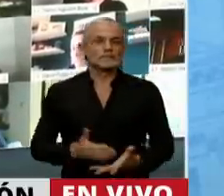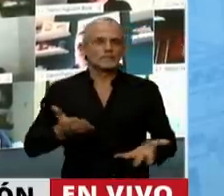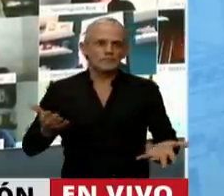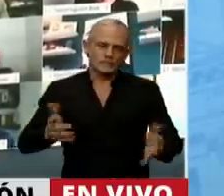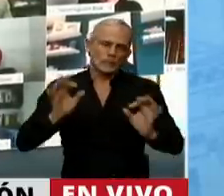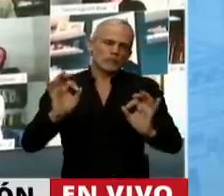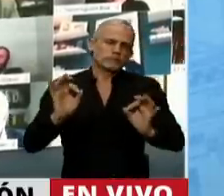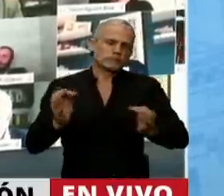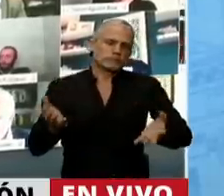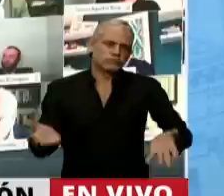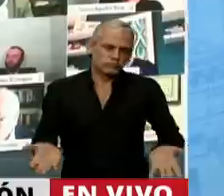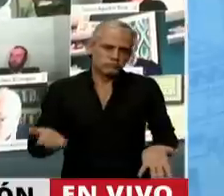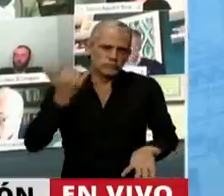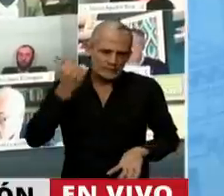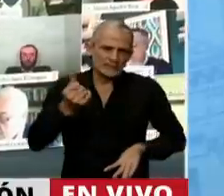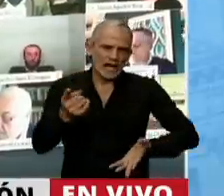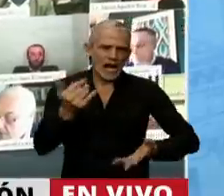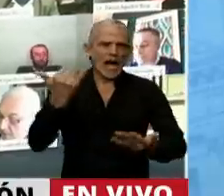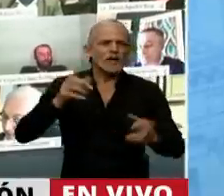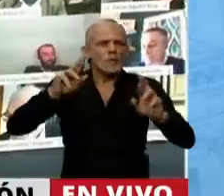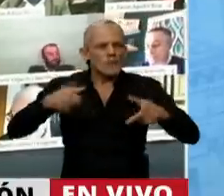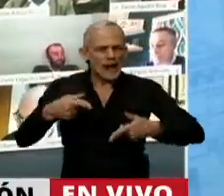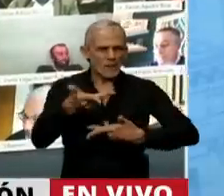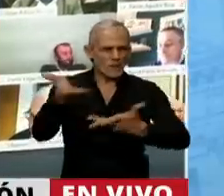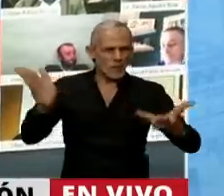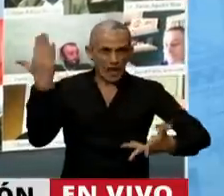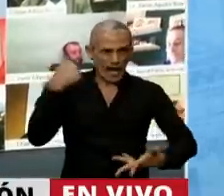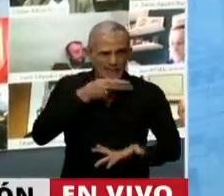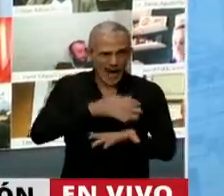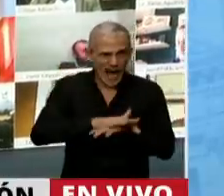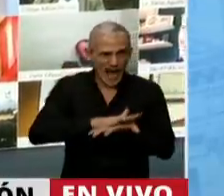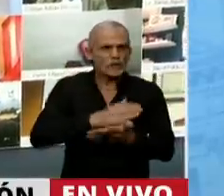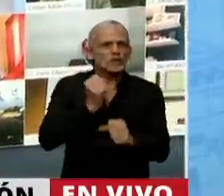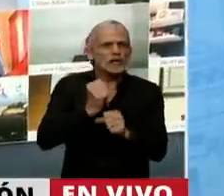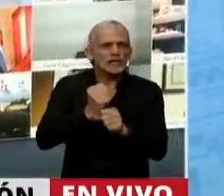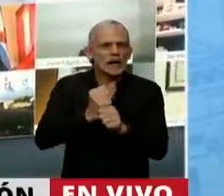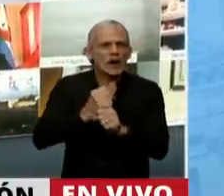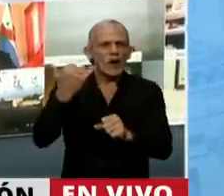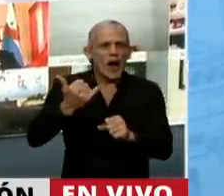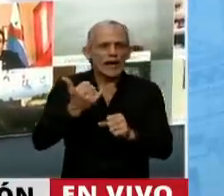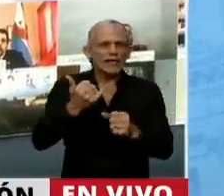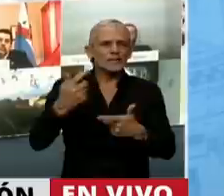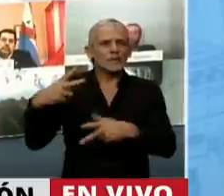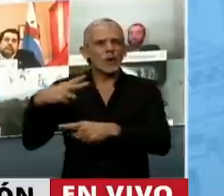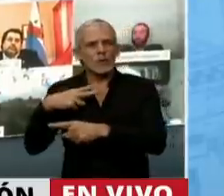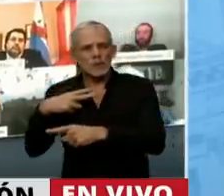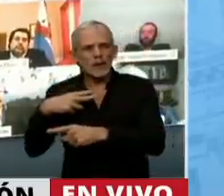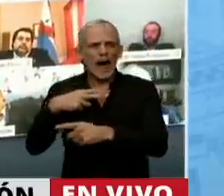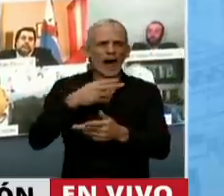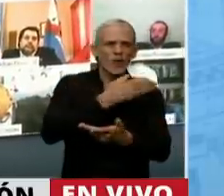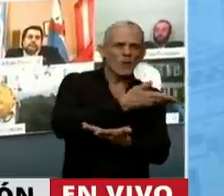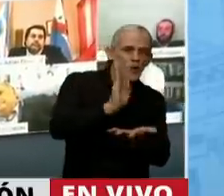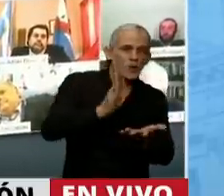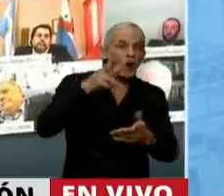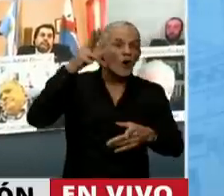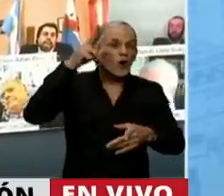bastante hizo, digo, se generó una política pública que no existía y se hizo un trabajo público-privado con